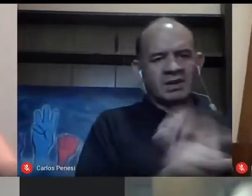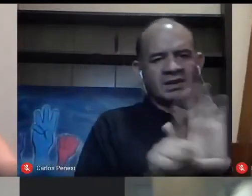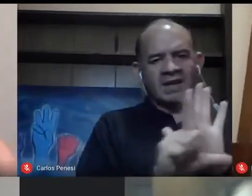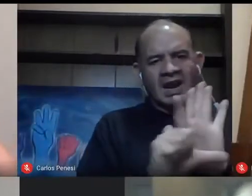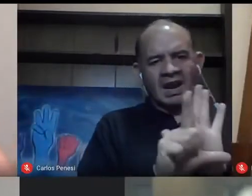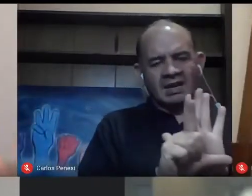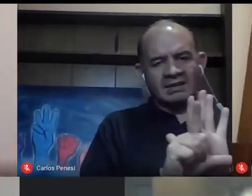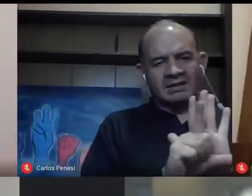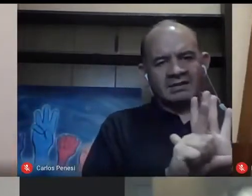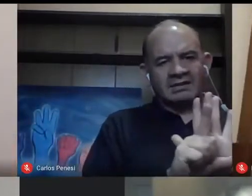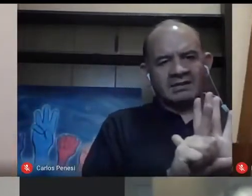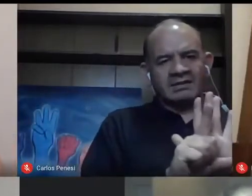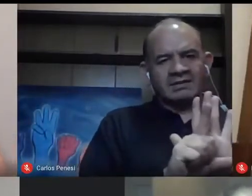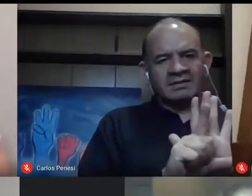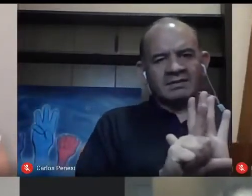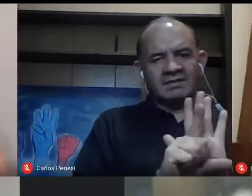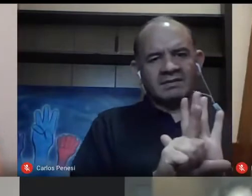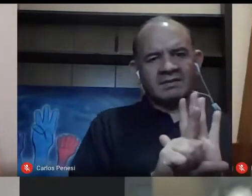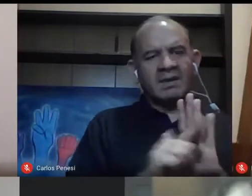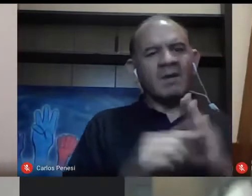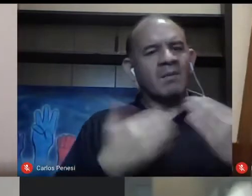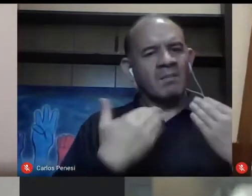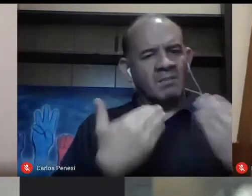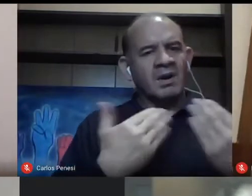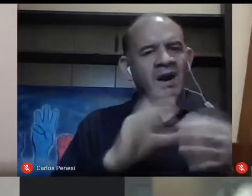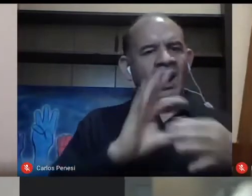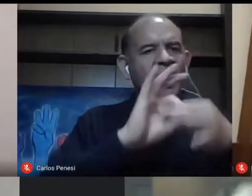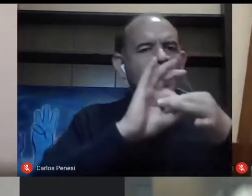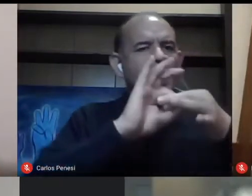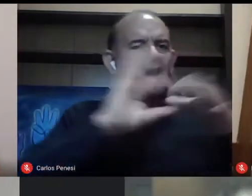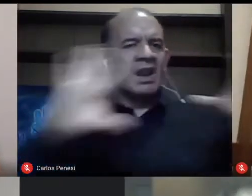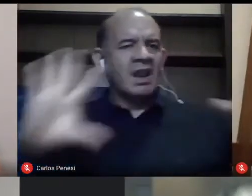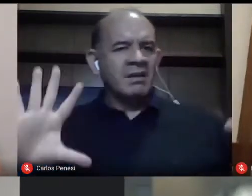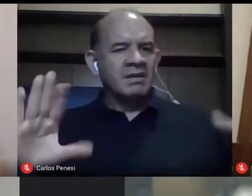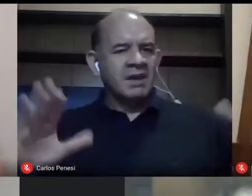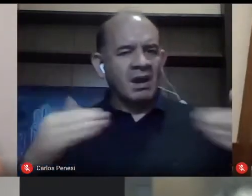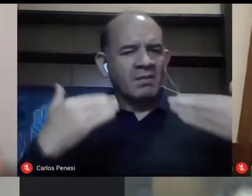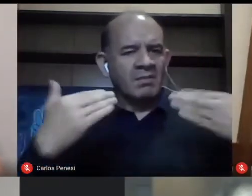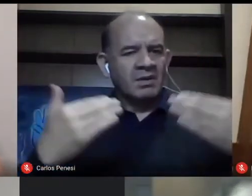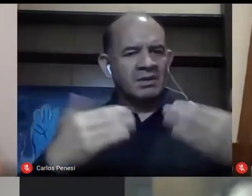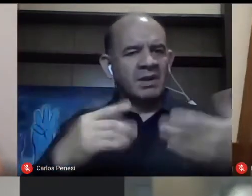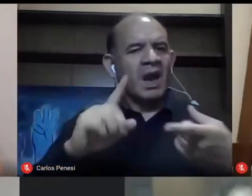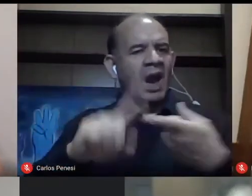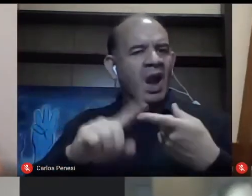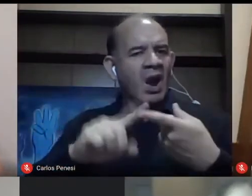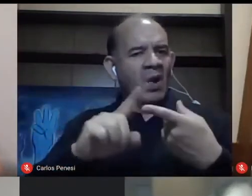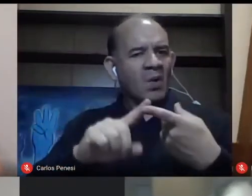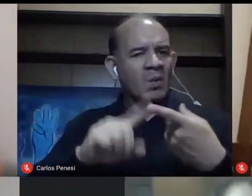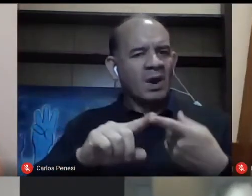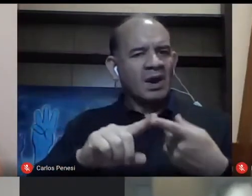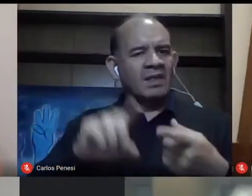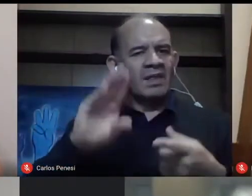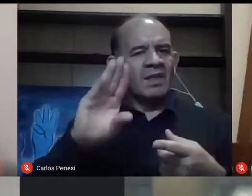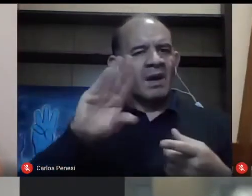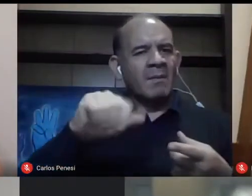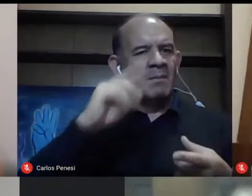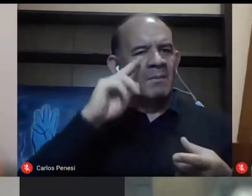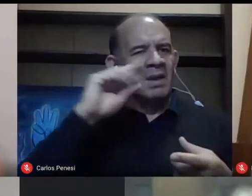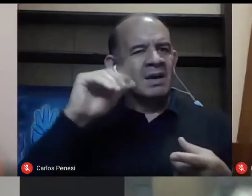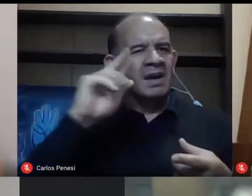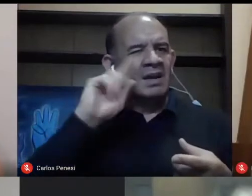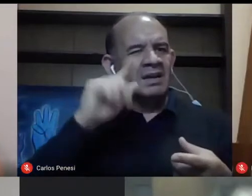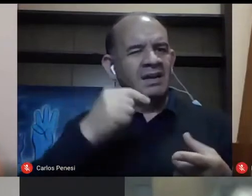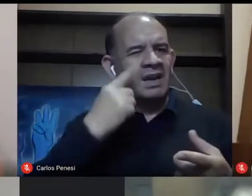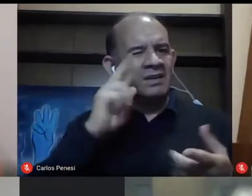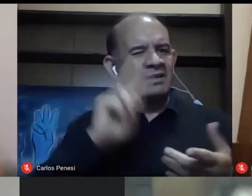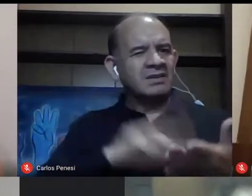reglamentada, lo libera adecuándolo al tratado. Y lo que hace nuestro país